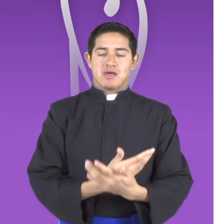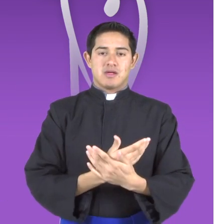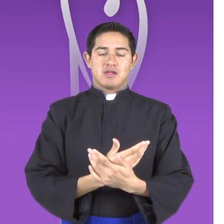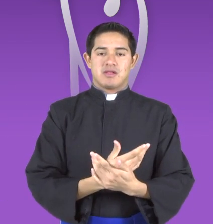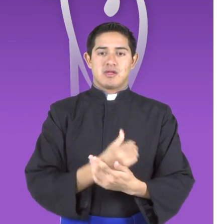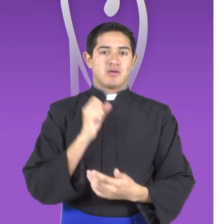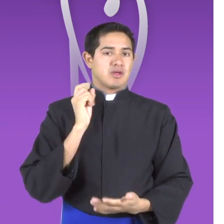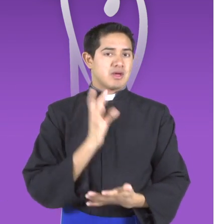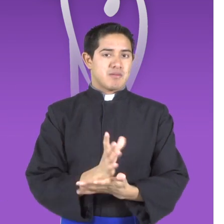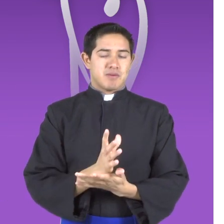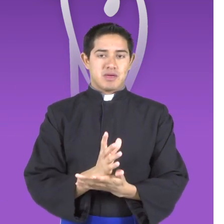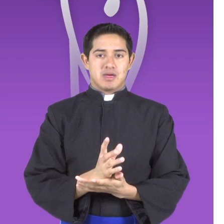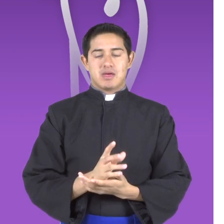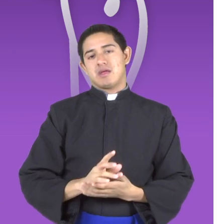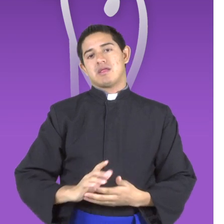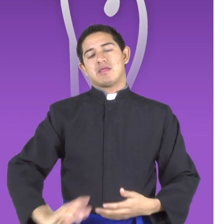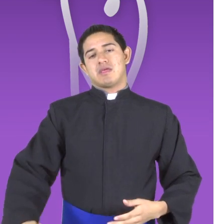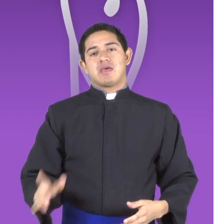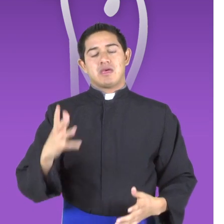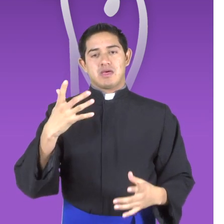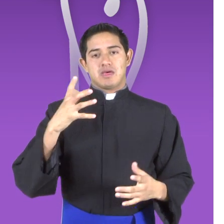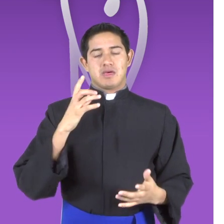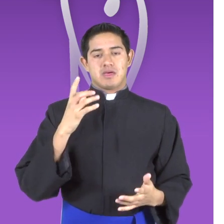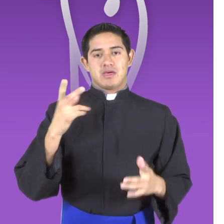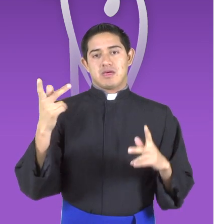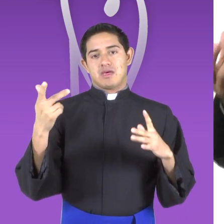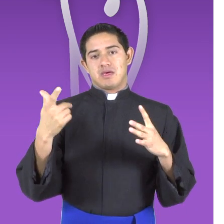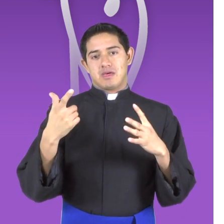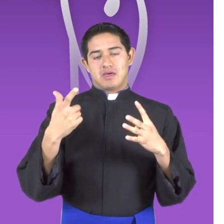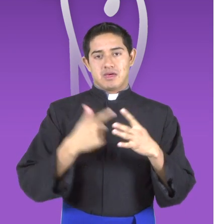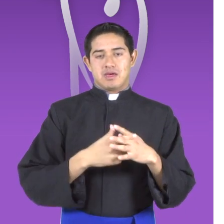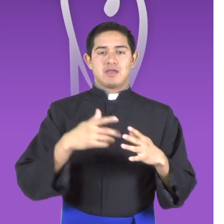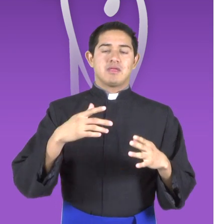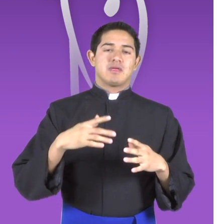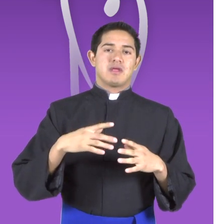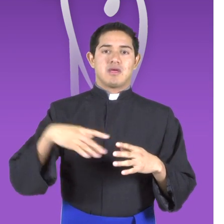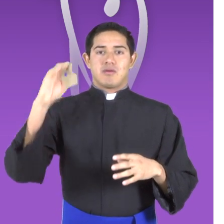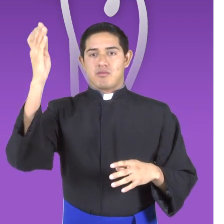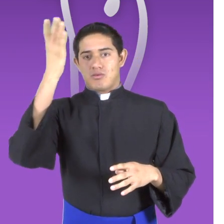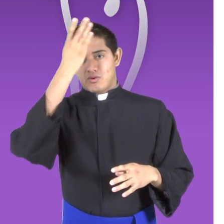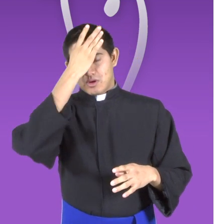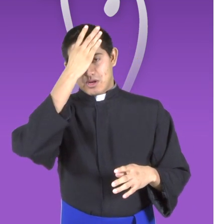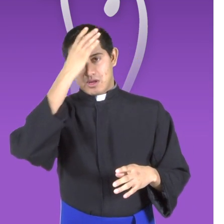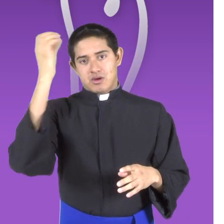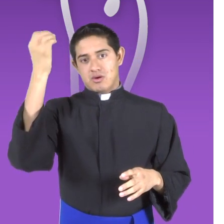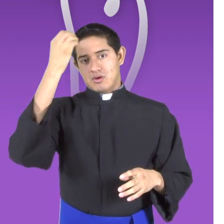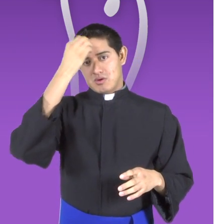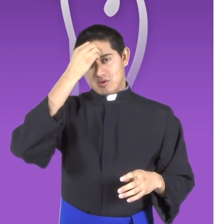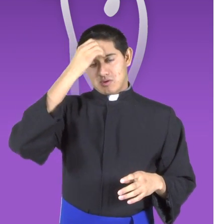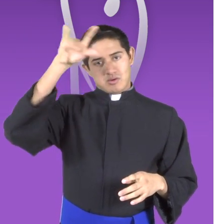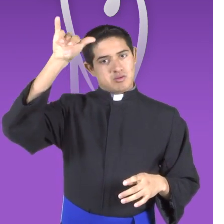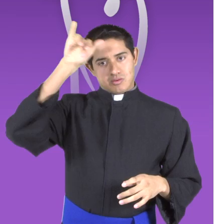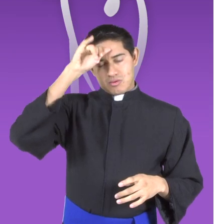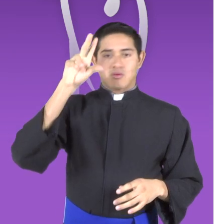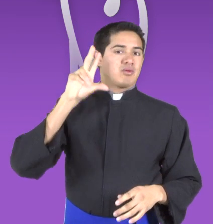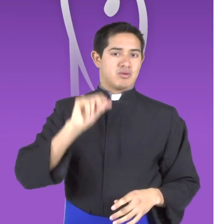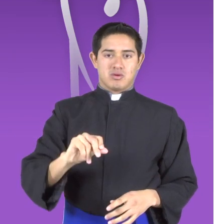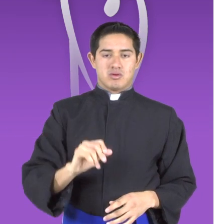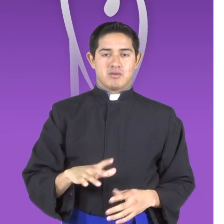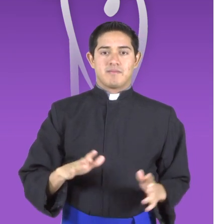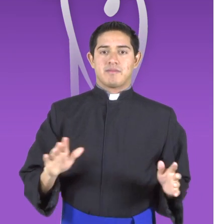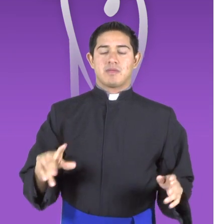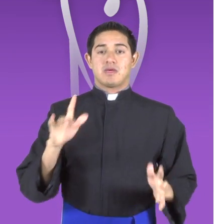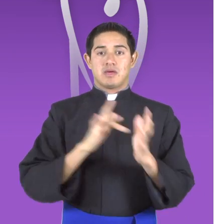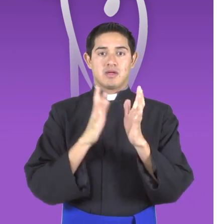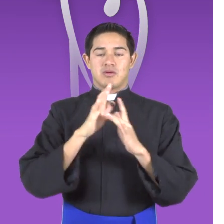un pesebre. Jesucristo ya no nace con borregos, con vacas, con toros. Él nace en los corazones de las personas